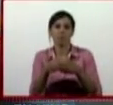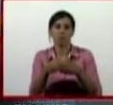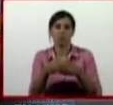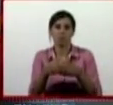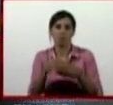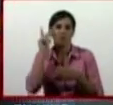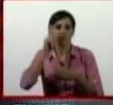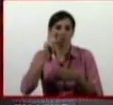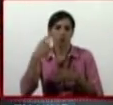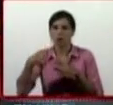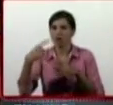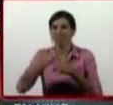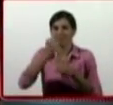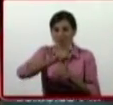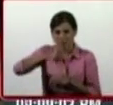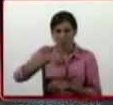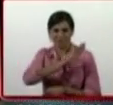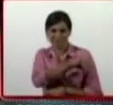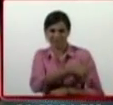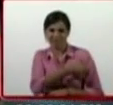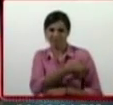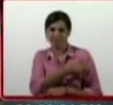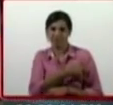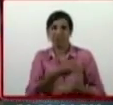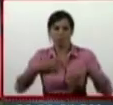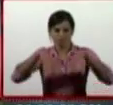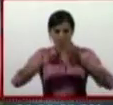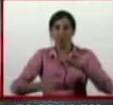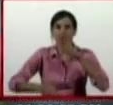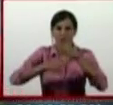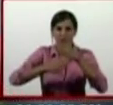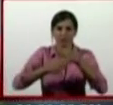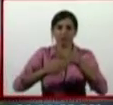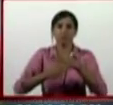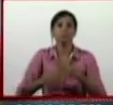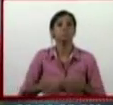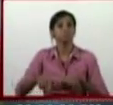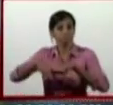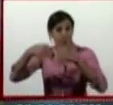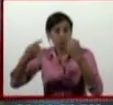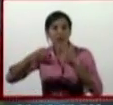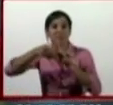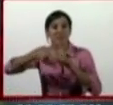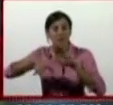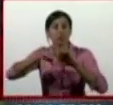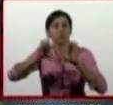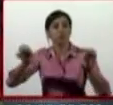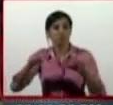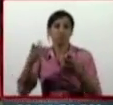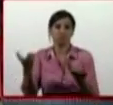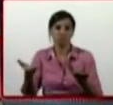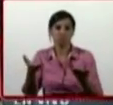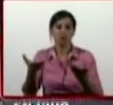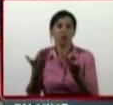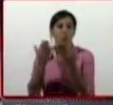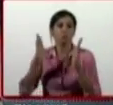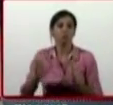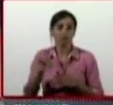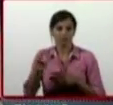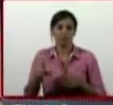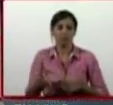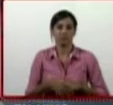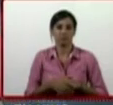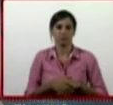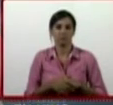impedirle a estos estudiantes que puedan ejercer su derecho a formarse, a estudiar.